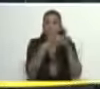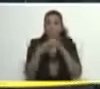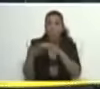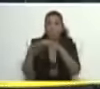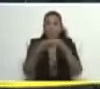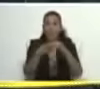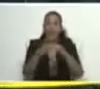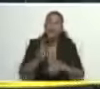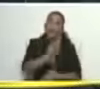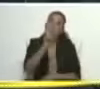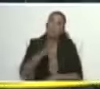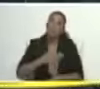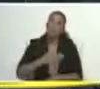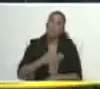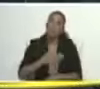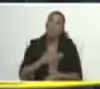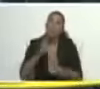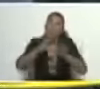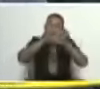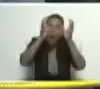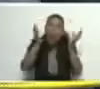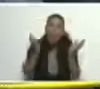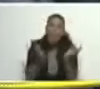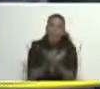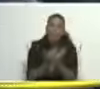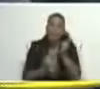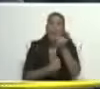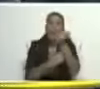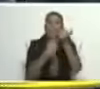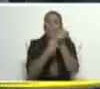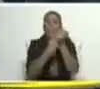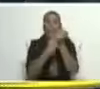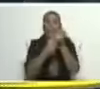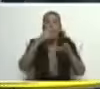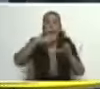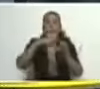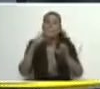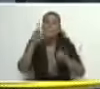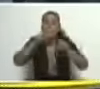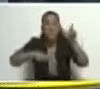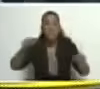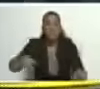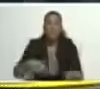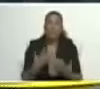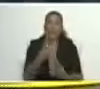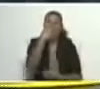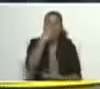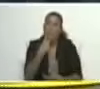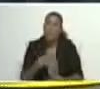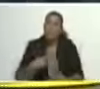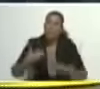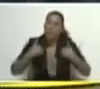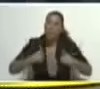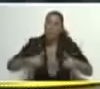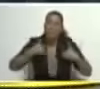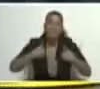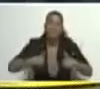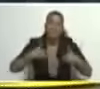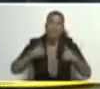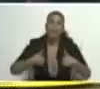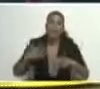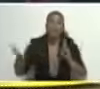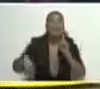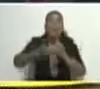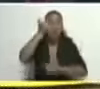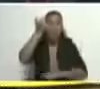es útil para el hemisferio y va a sacar a nuestra gente de la pobreza en nuestro esfuerzo por